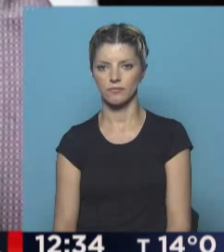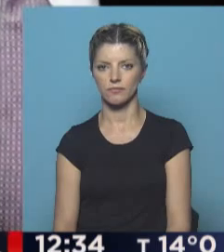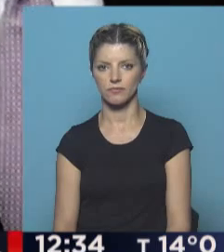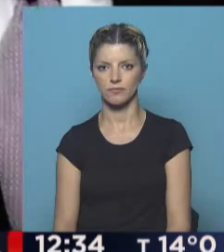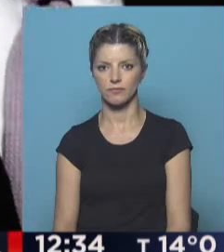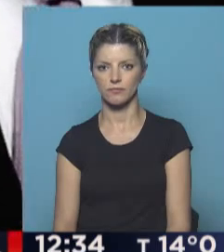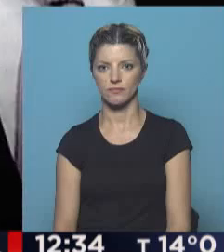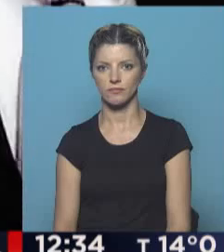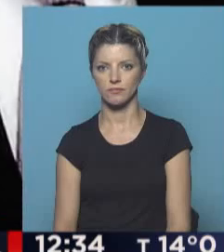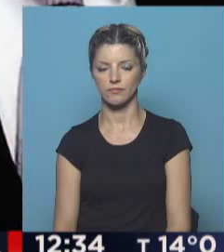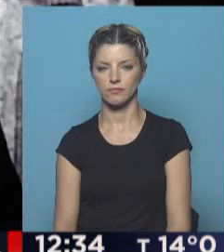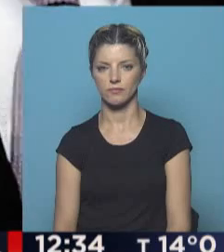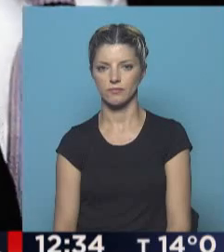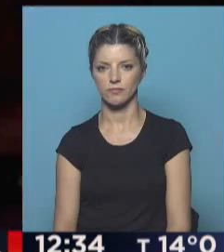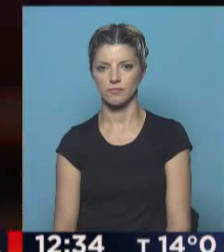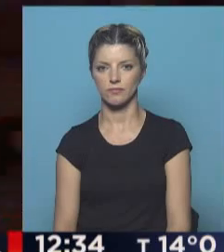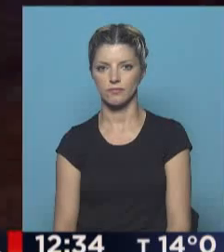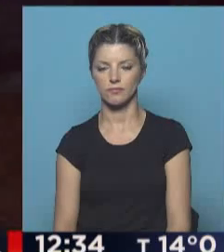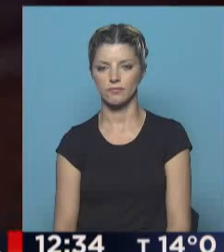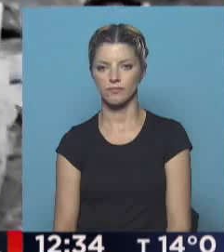Face à un groupe Daesh qui nous a déclaré la guerre.